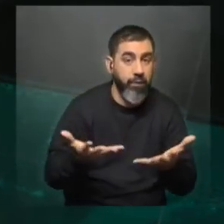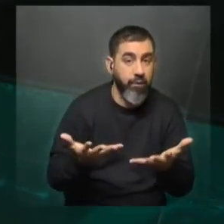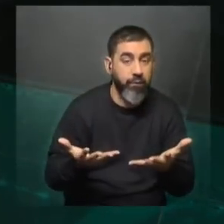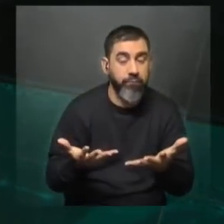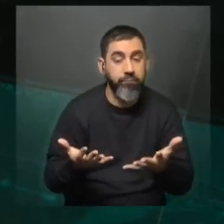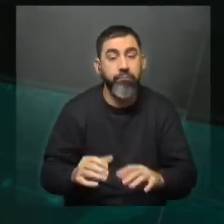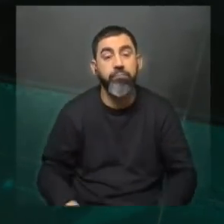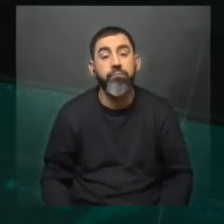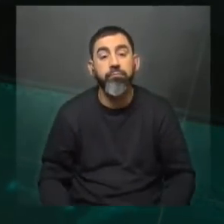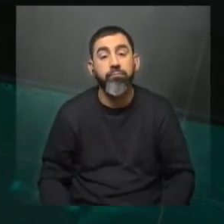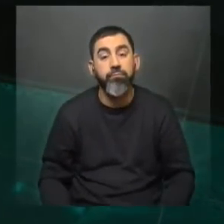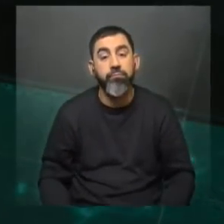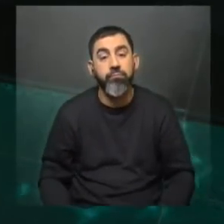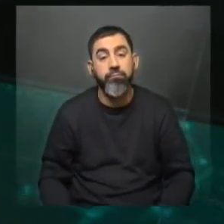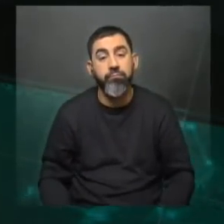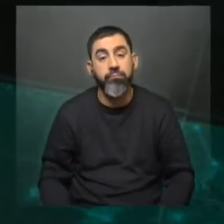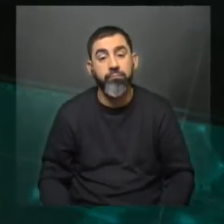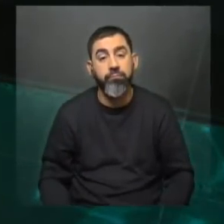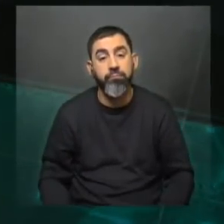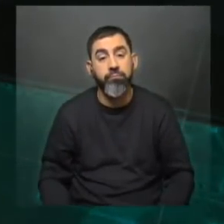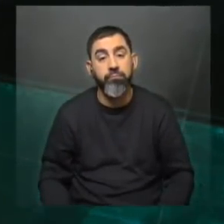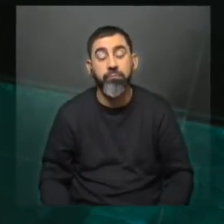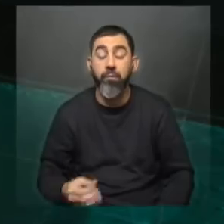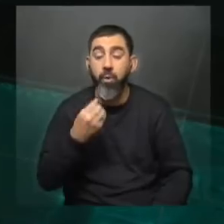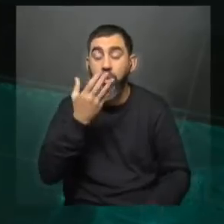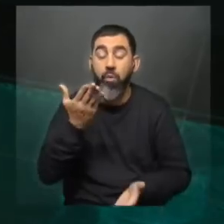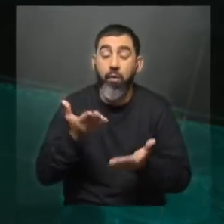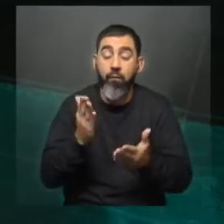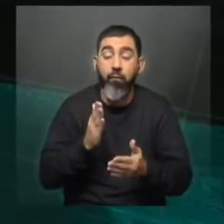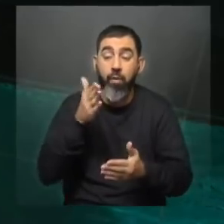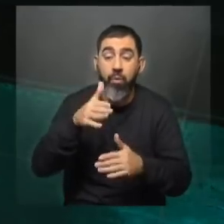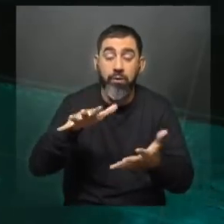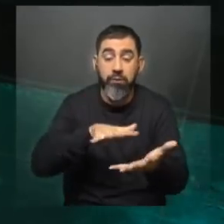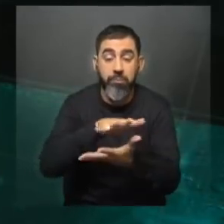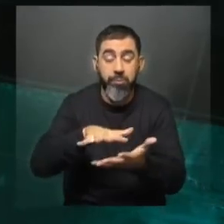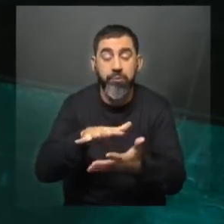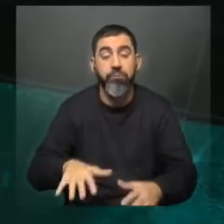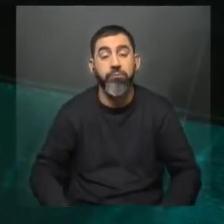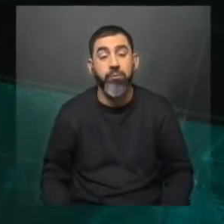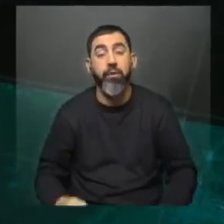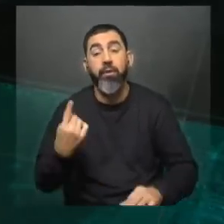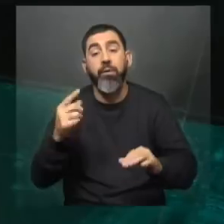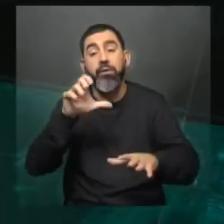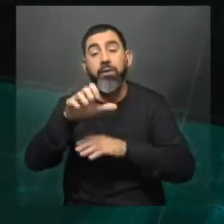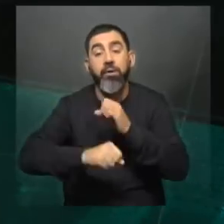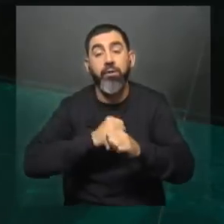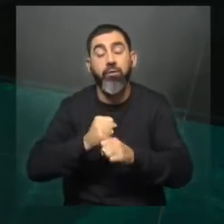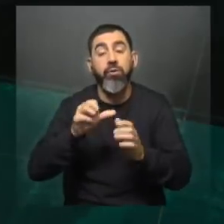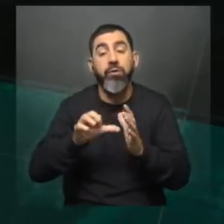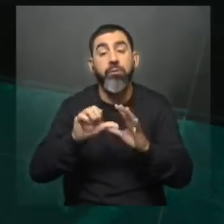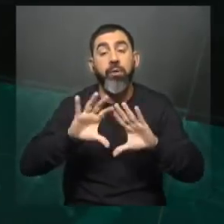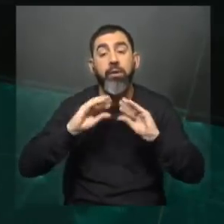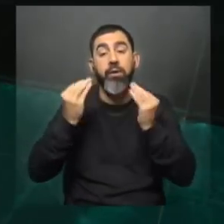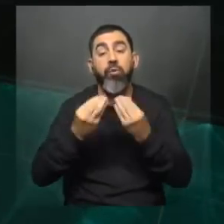adelantando y bueno Estaba Está bueno para para siempre esos 16 años de Sistema Nacional integrado de salud